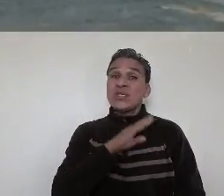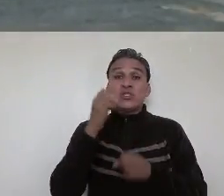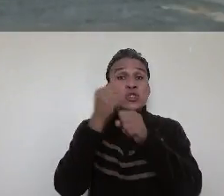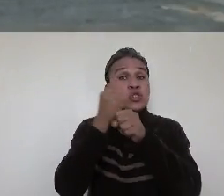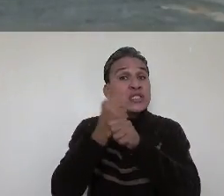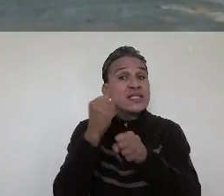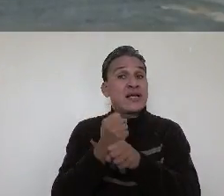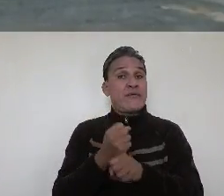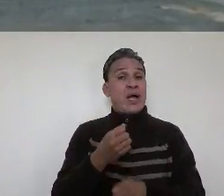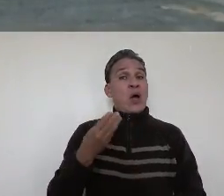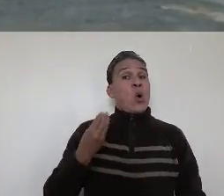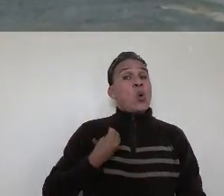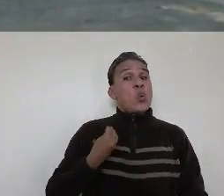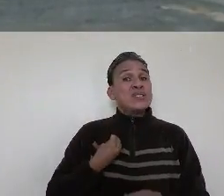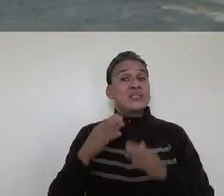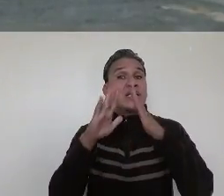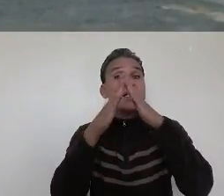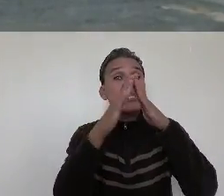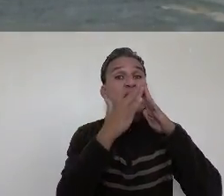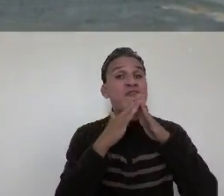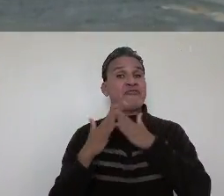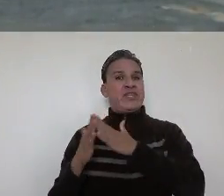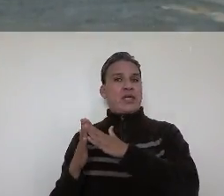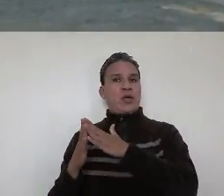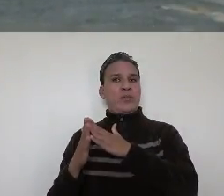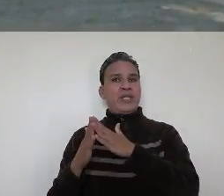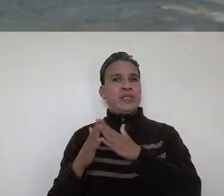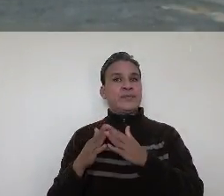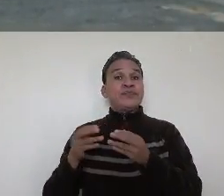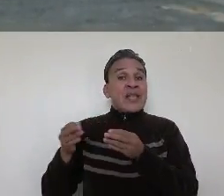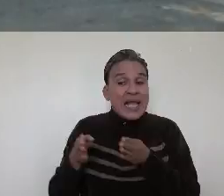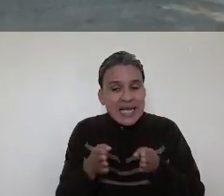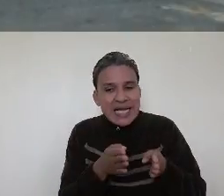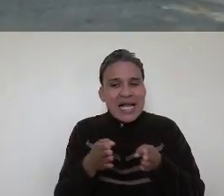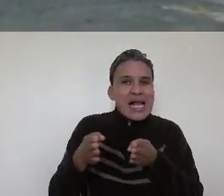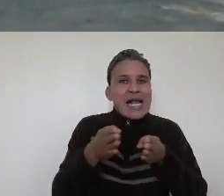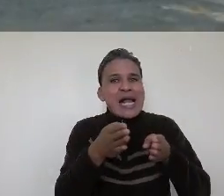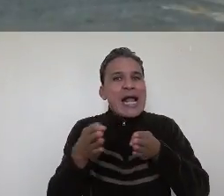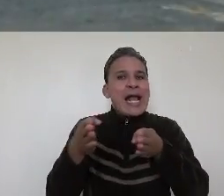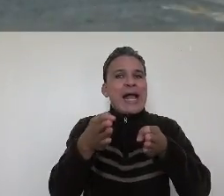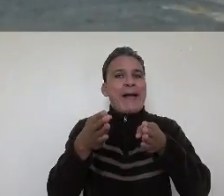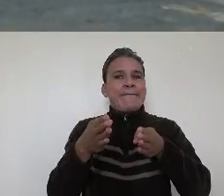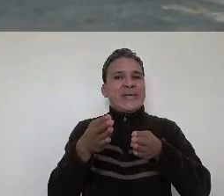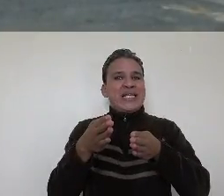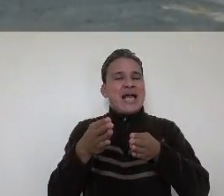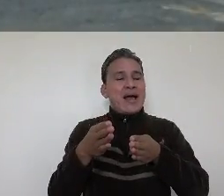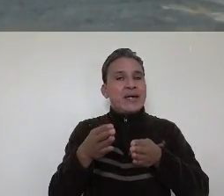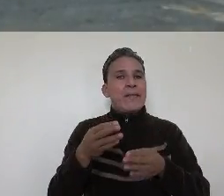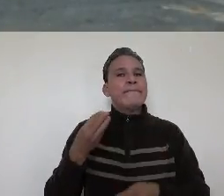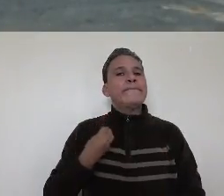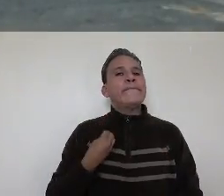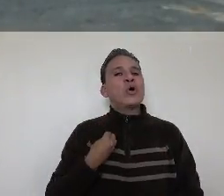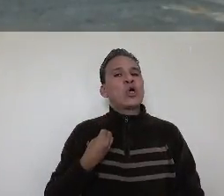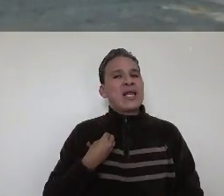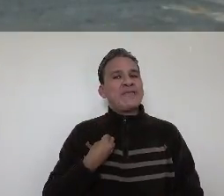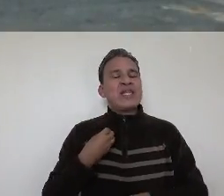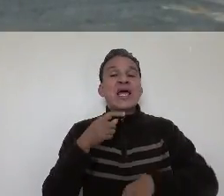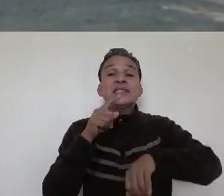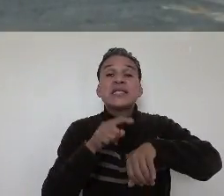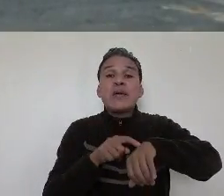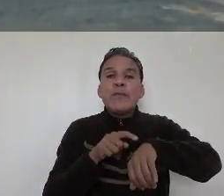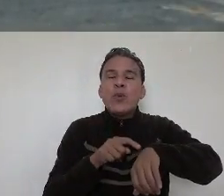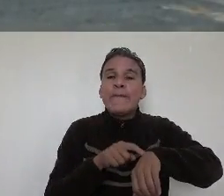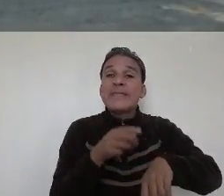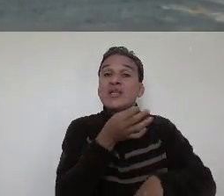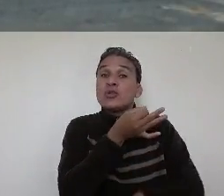comunidad, nuestro caminar por las sendas de la novedad de vida. Ese es el momento oportuno. Y es el momento